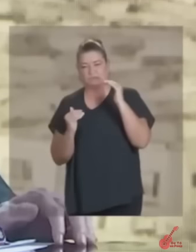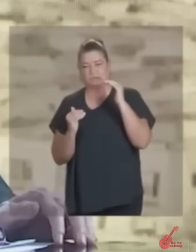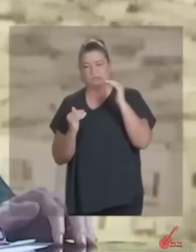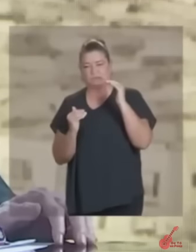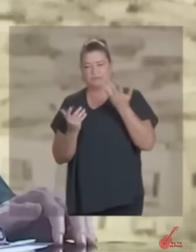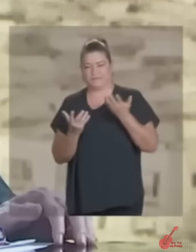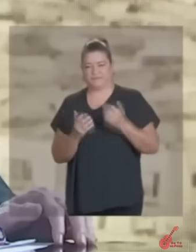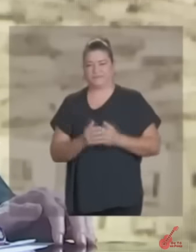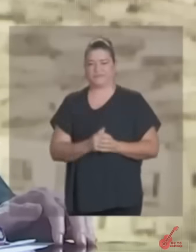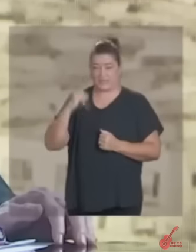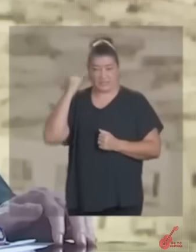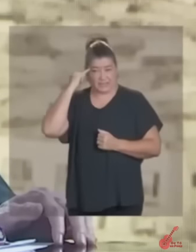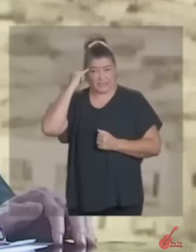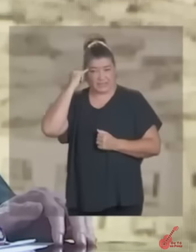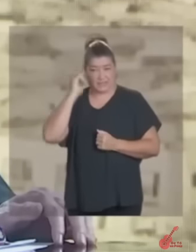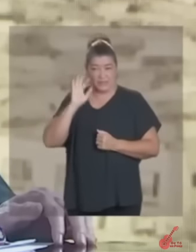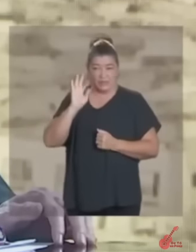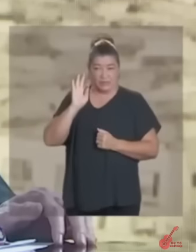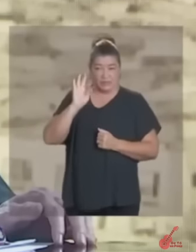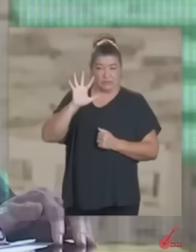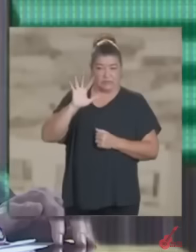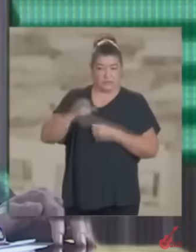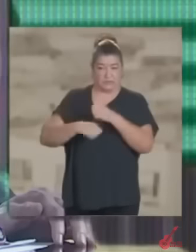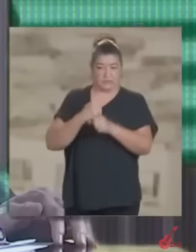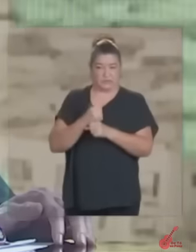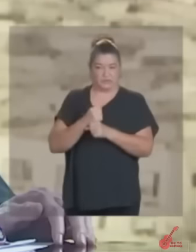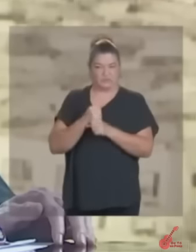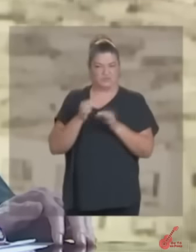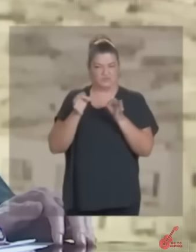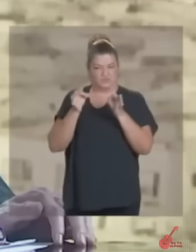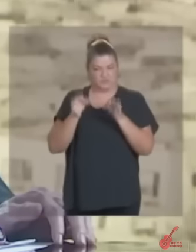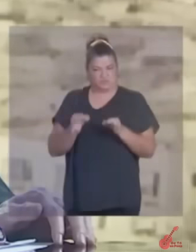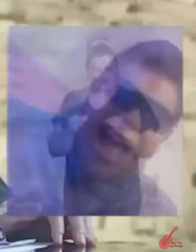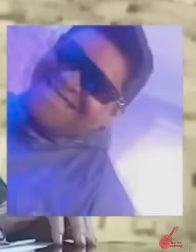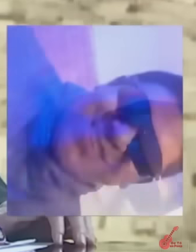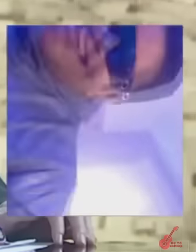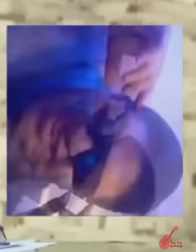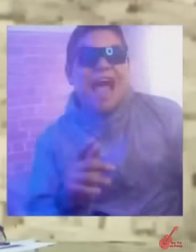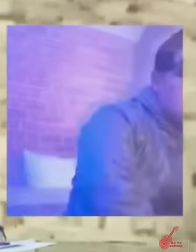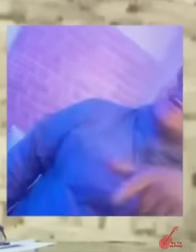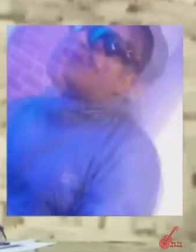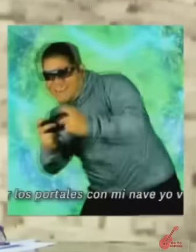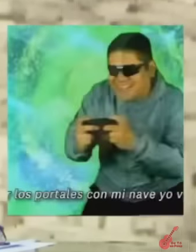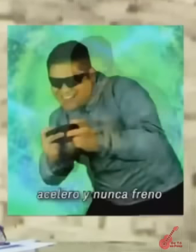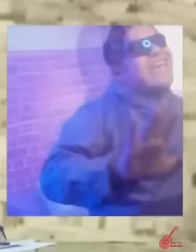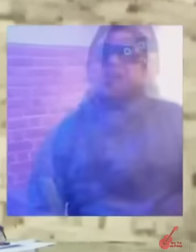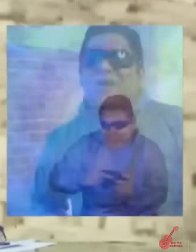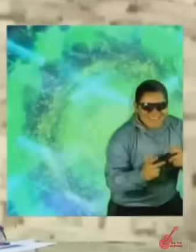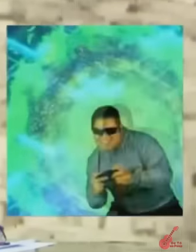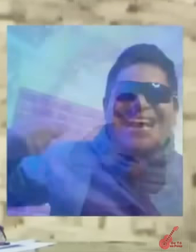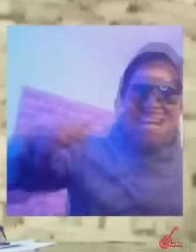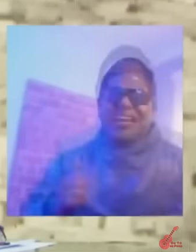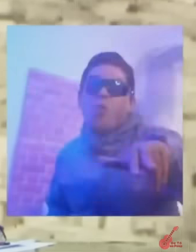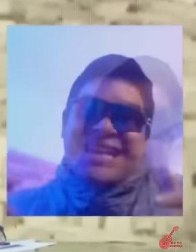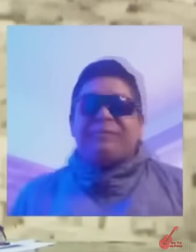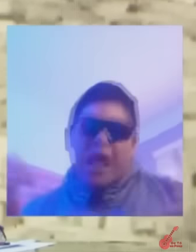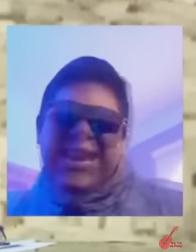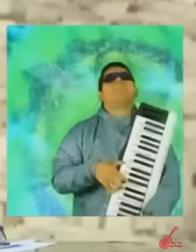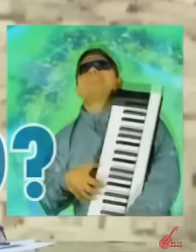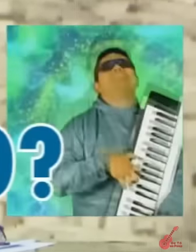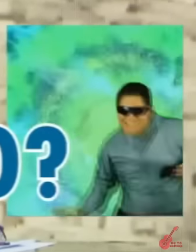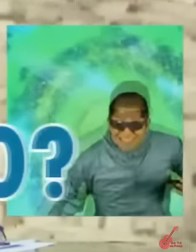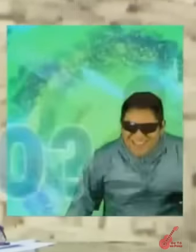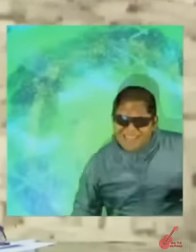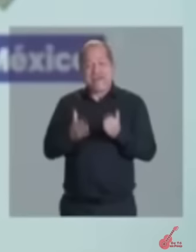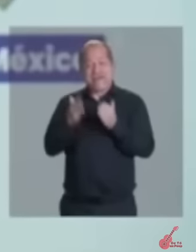una artista de Vidangar de la comunidad Fulvic. Va dirigida a Claudia Sheinbaum. ¿Creen que el futuro del arte es